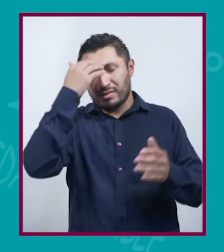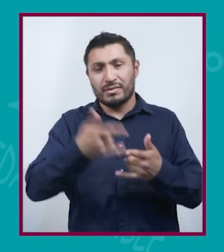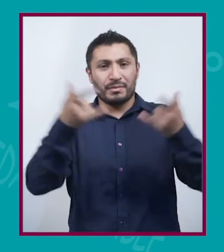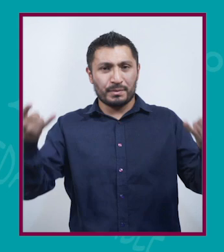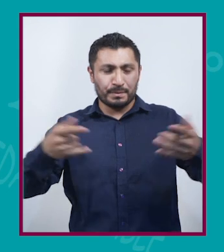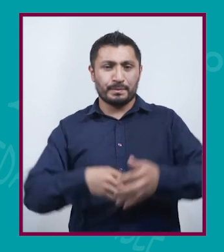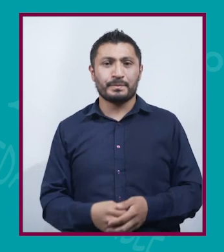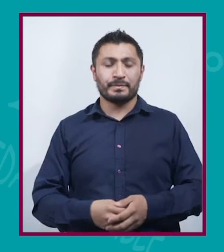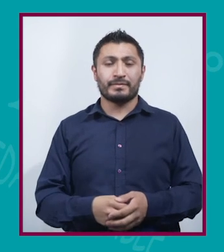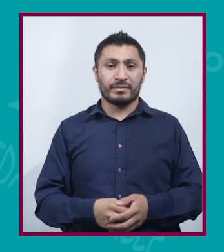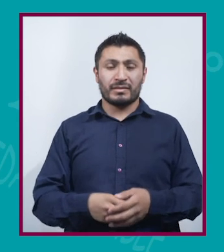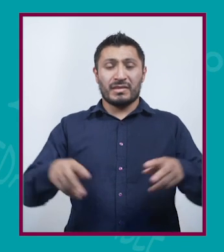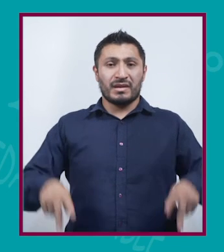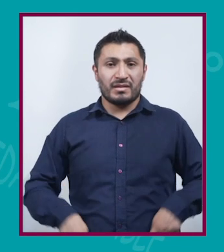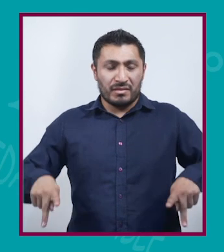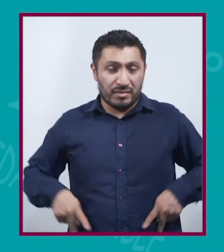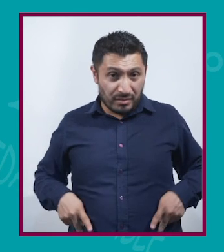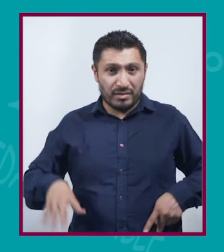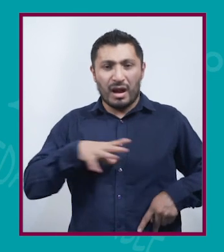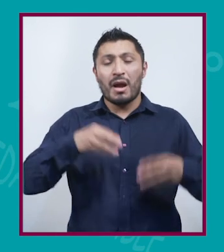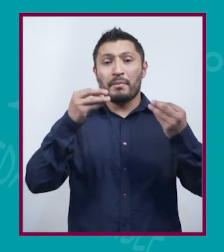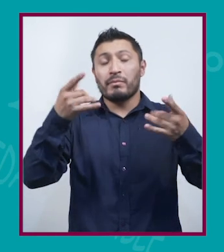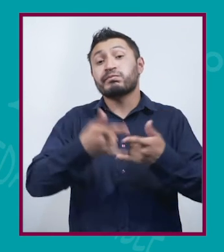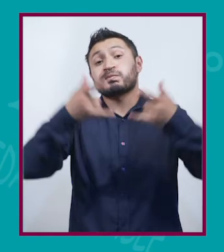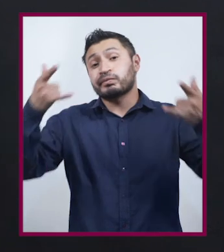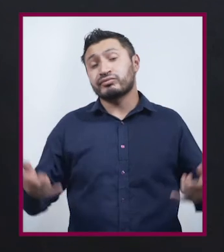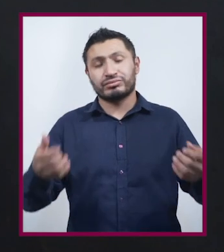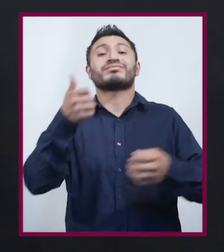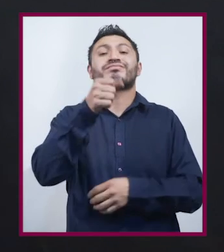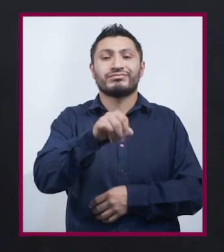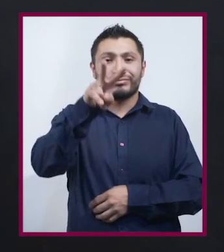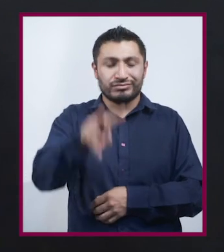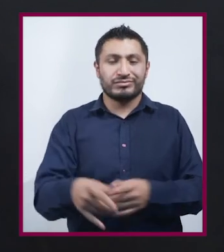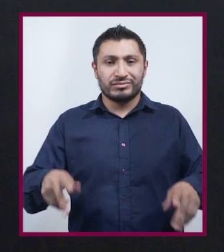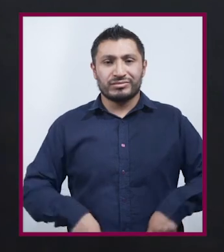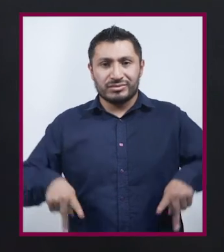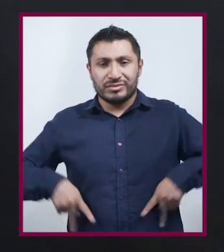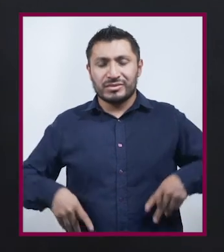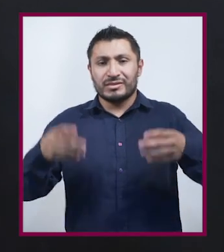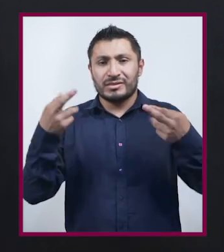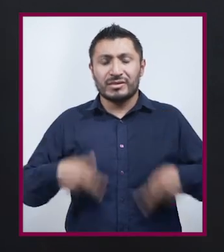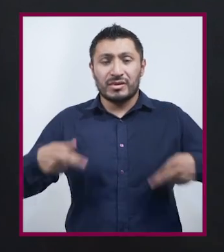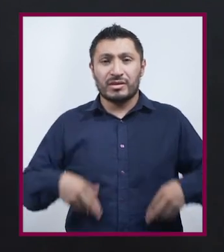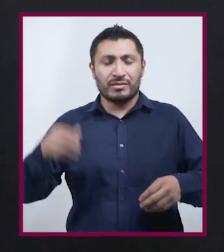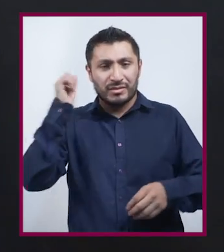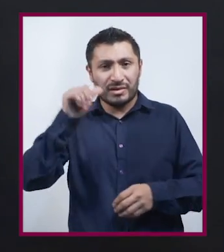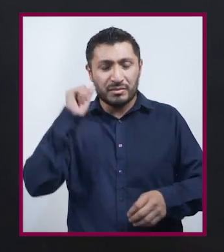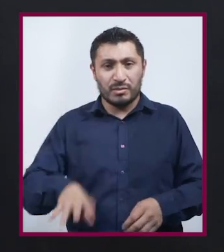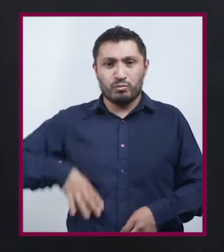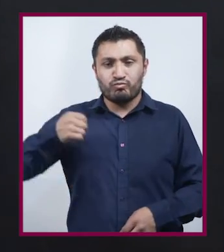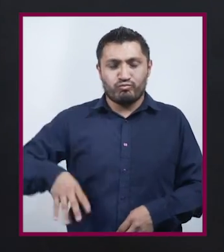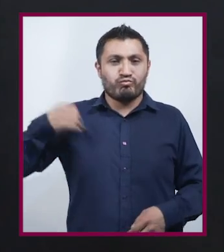de Conciencia Histórica. Entre pantalones y jeans hay mucha historia. Así es, el pantalón es una prenda que ha acompañado